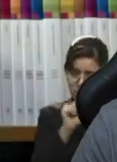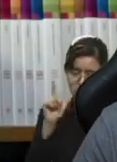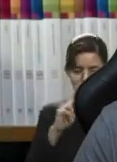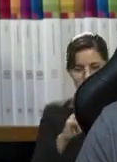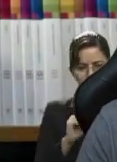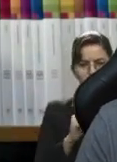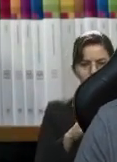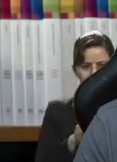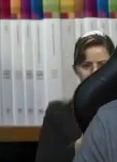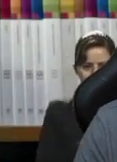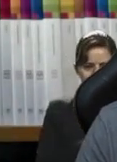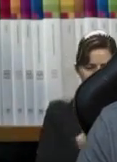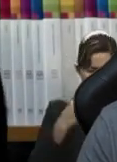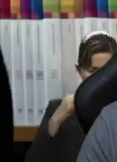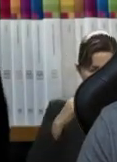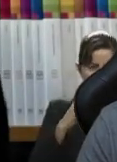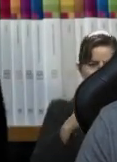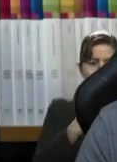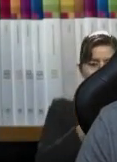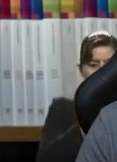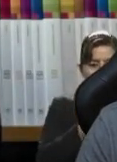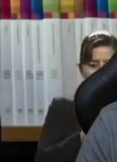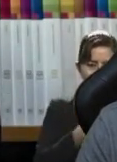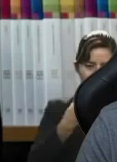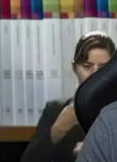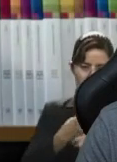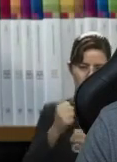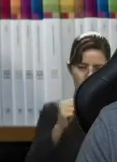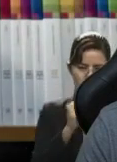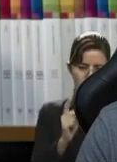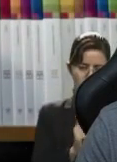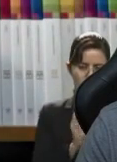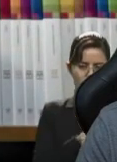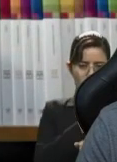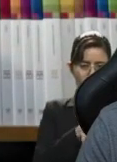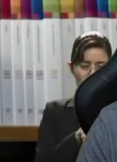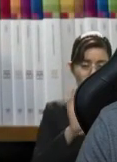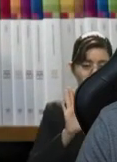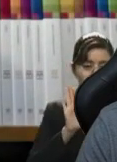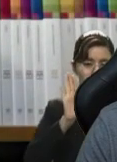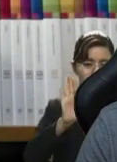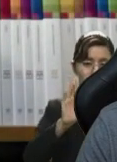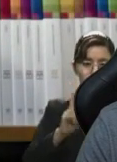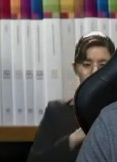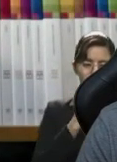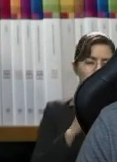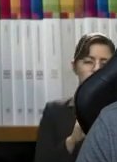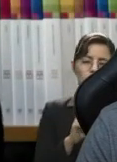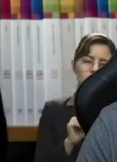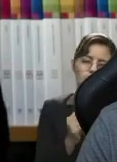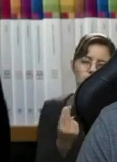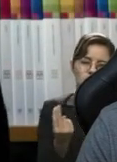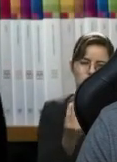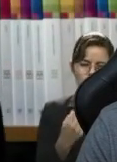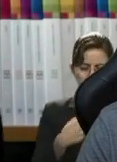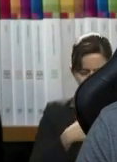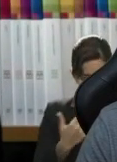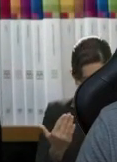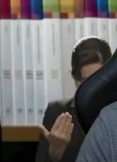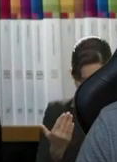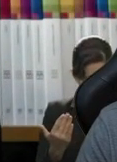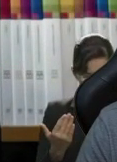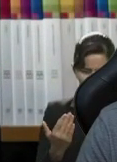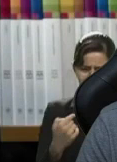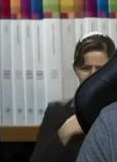solicitud y el de la segunda se los voy a hacer llegar no tiene sentido aquí enseñarlas las firmas este funcionario iguales